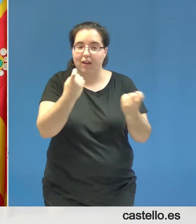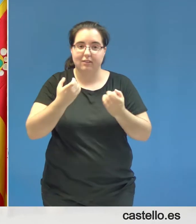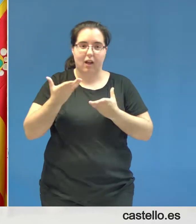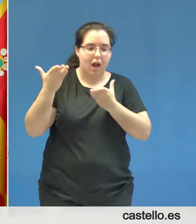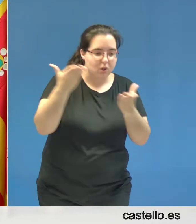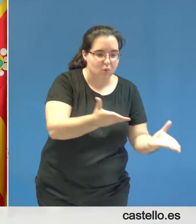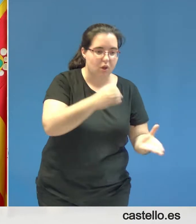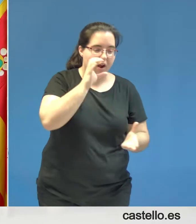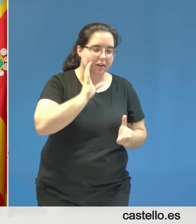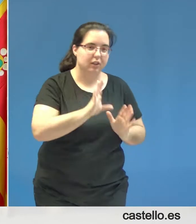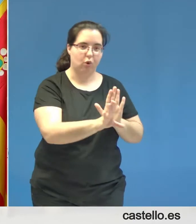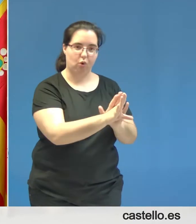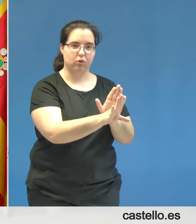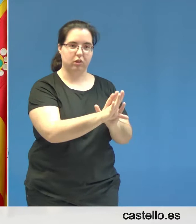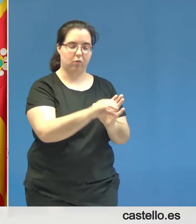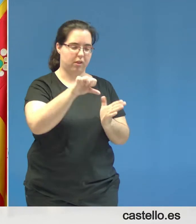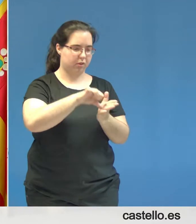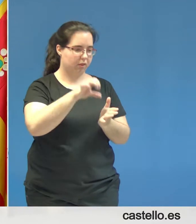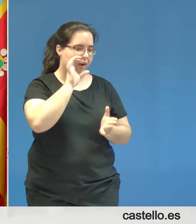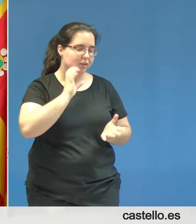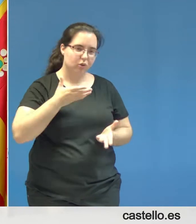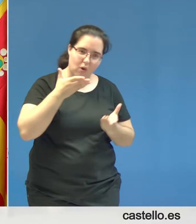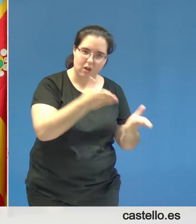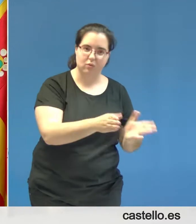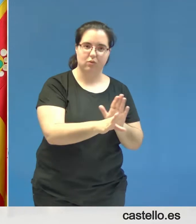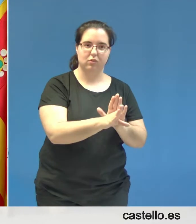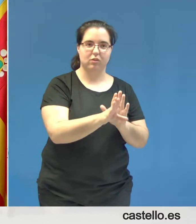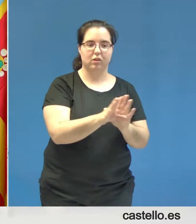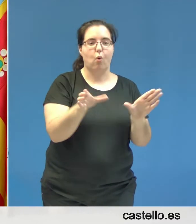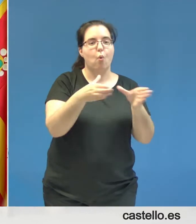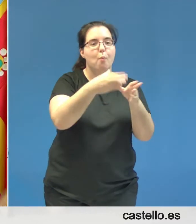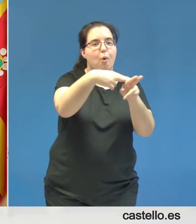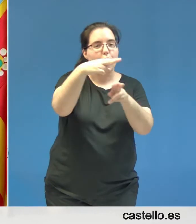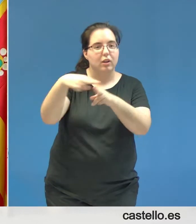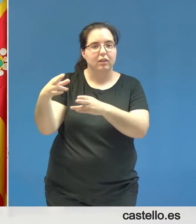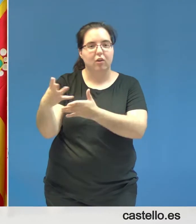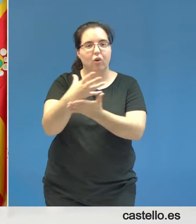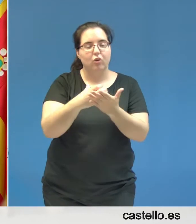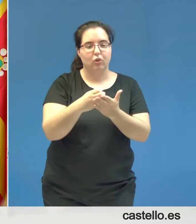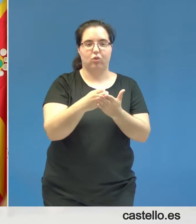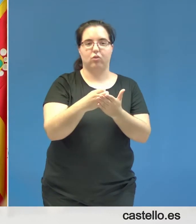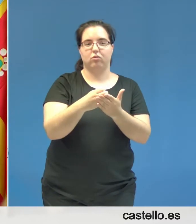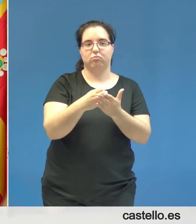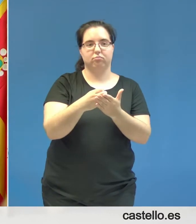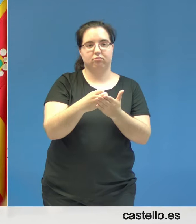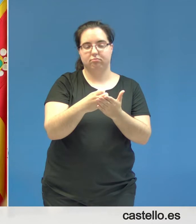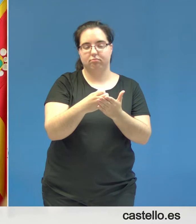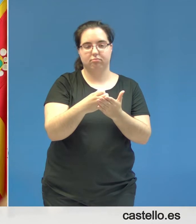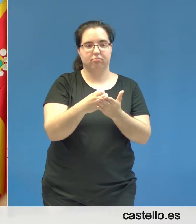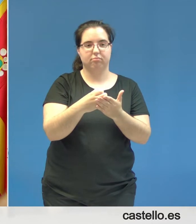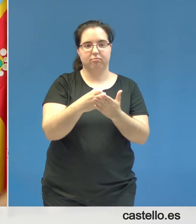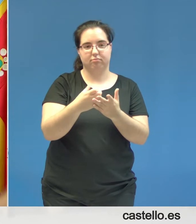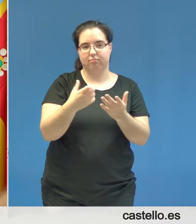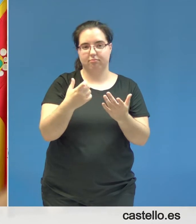ciudad de Castellón, sea por los grupos políticos que encabecen el Gobierno, tenido en